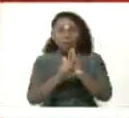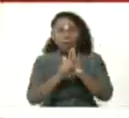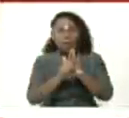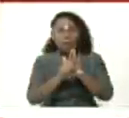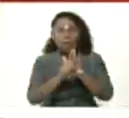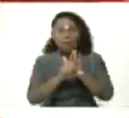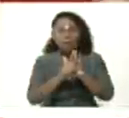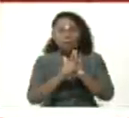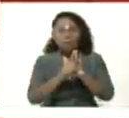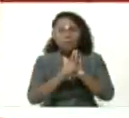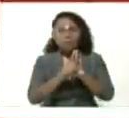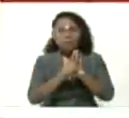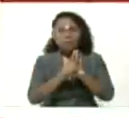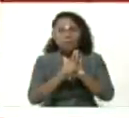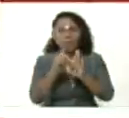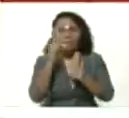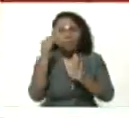legisladoras